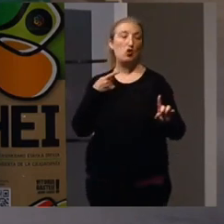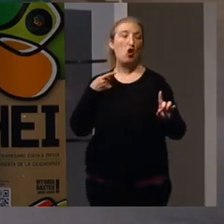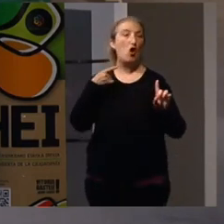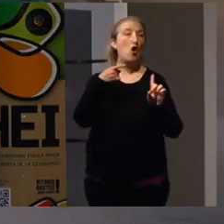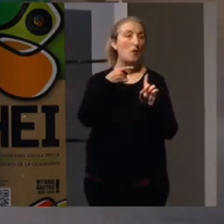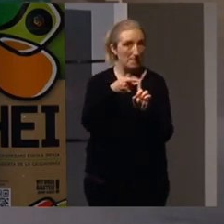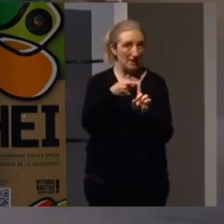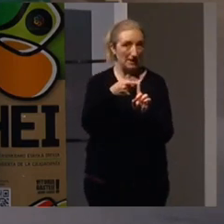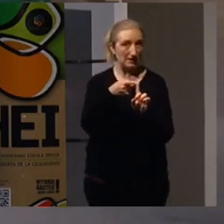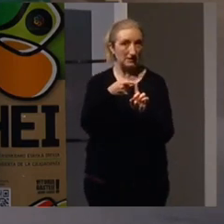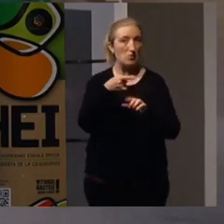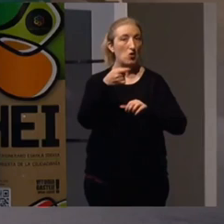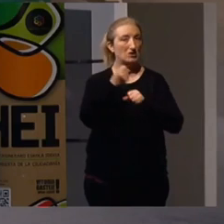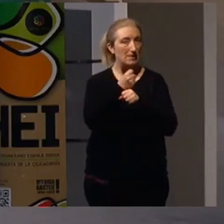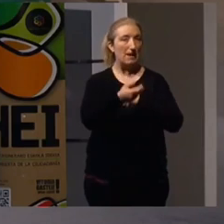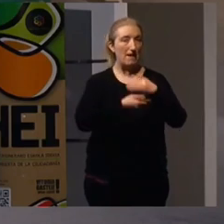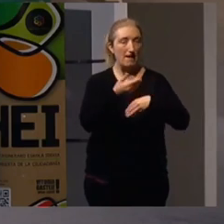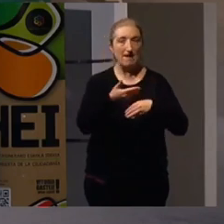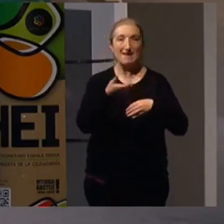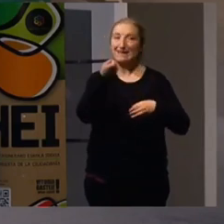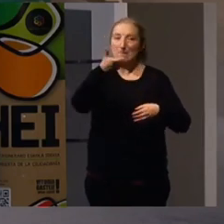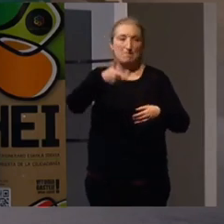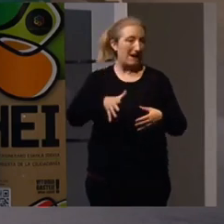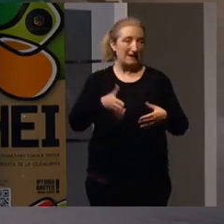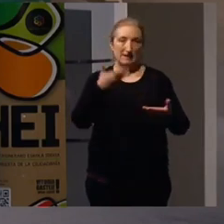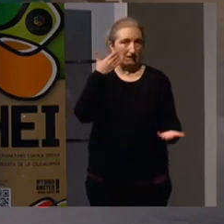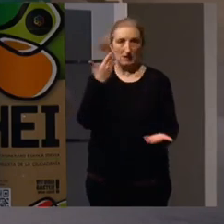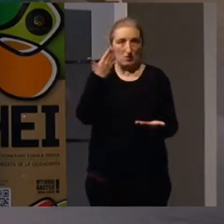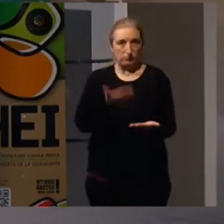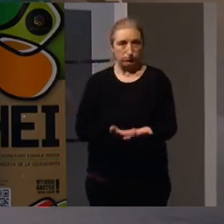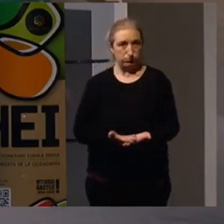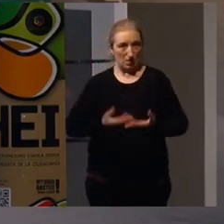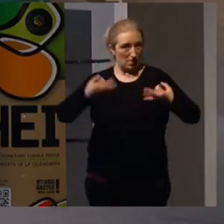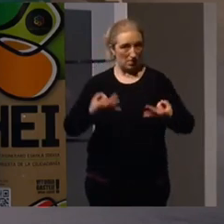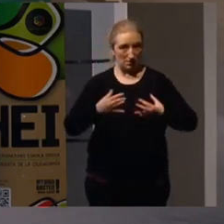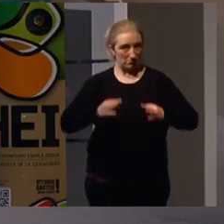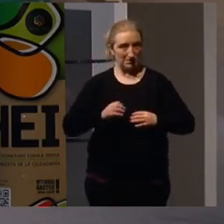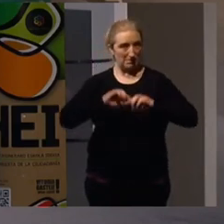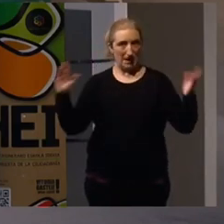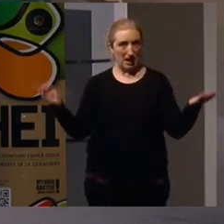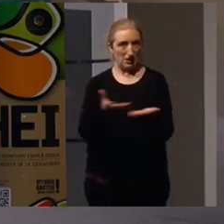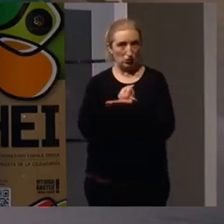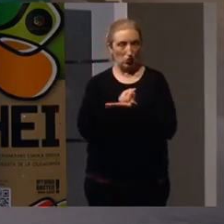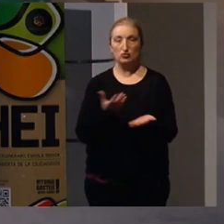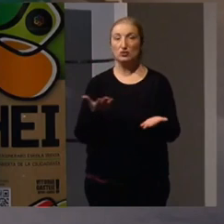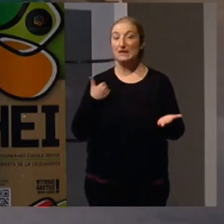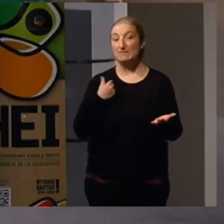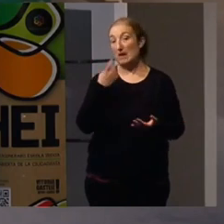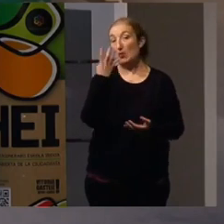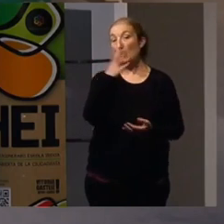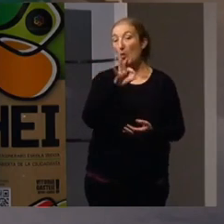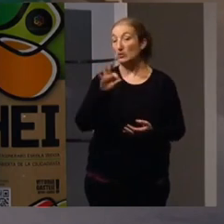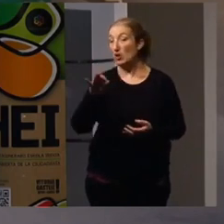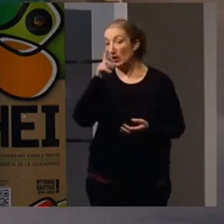eso tiene que ser que caiga de maduro y que parezca absolutamente evidente, ¿no? Esto es una de las cosas que yo creo que cuando la gente de dentro de